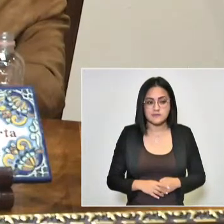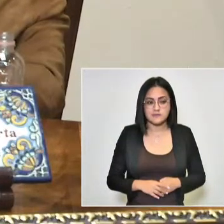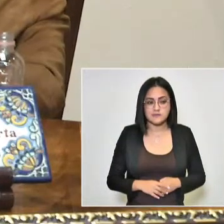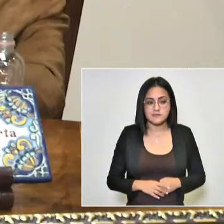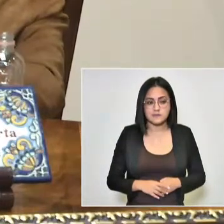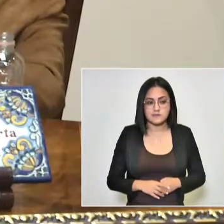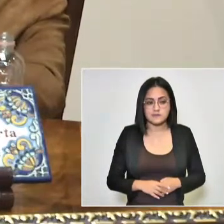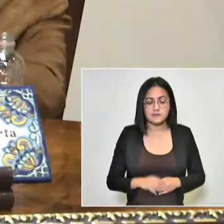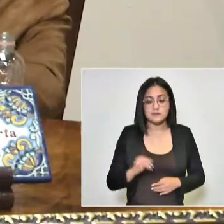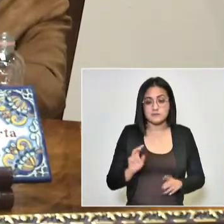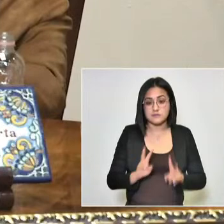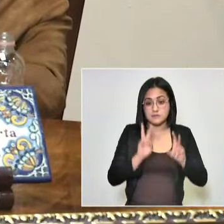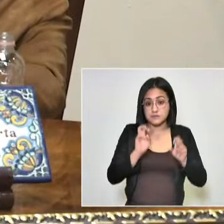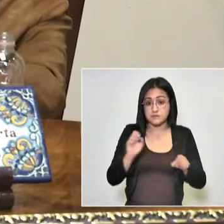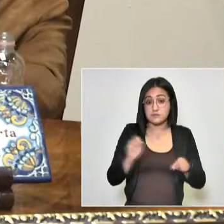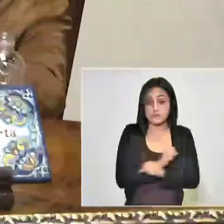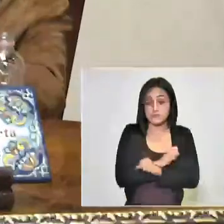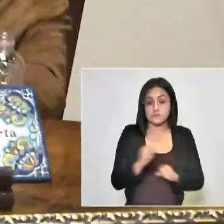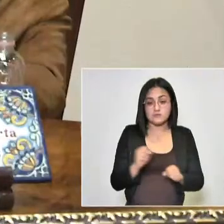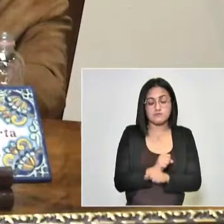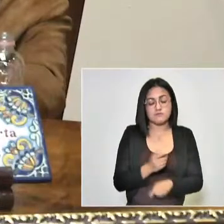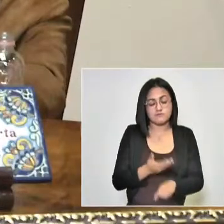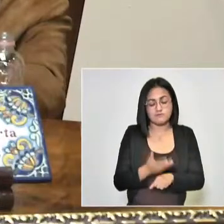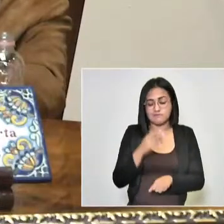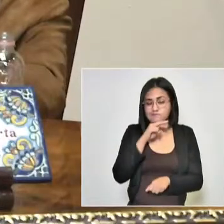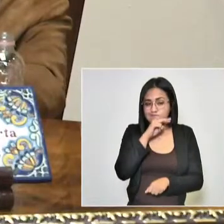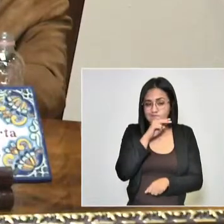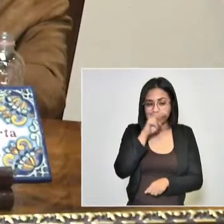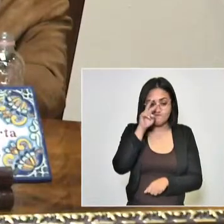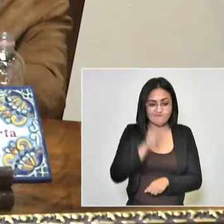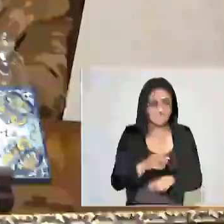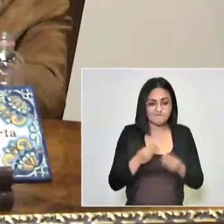Y sí, el tema de la violencia es una cosa preocupantísima,